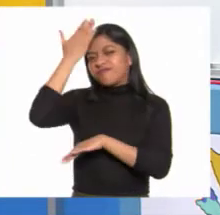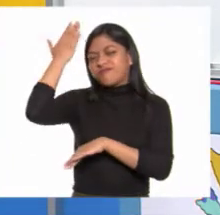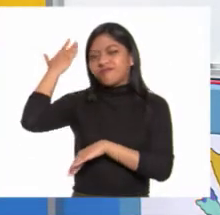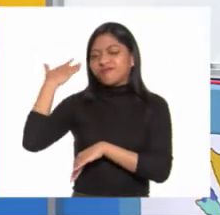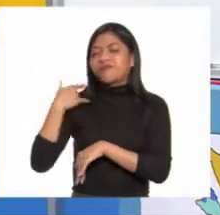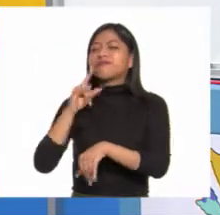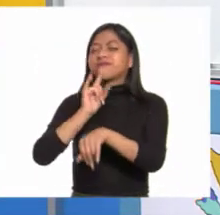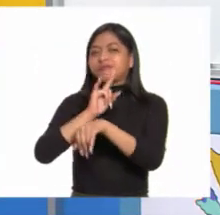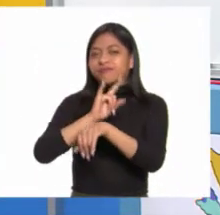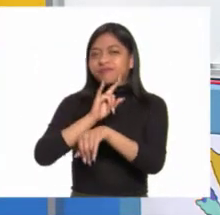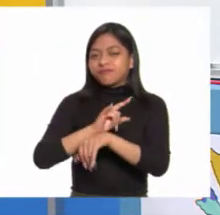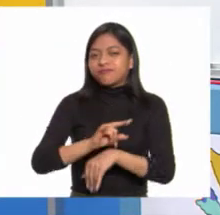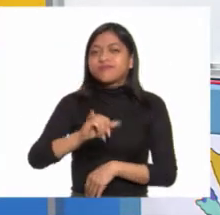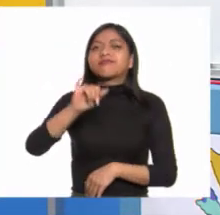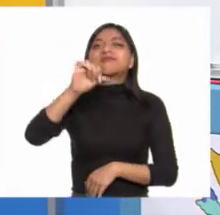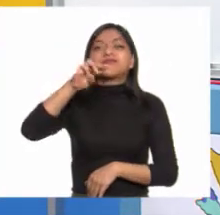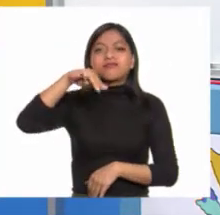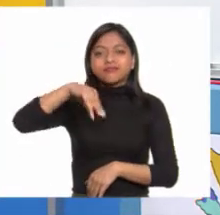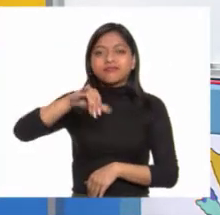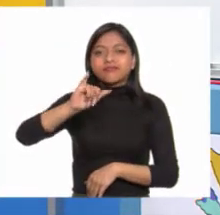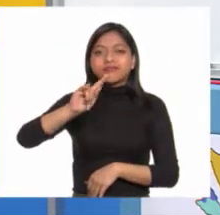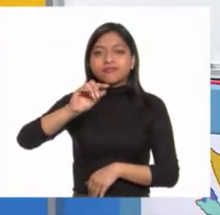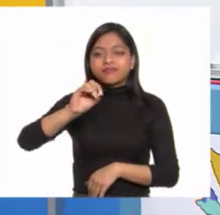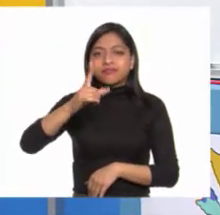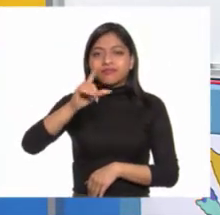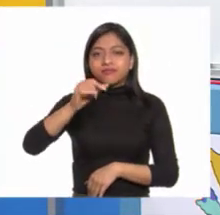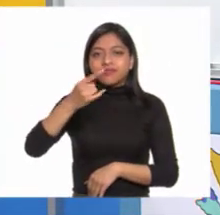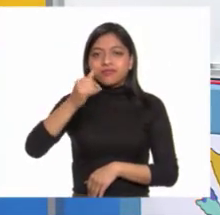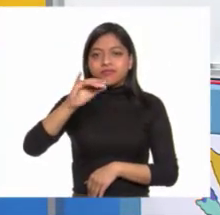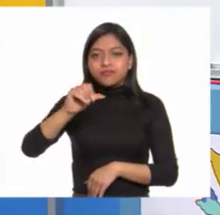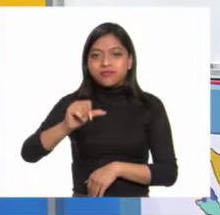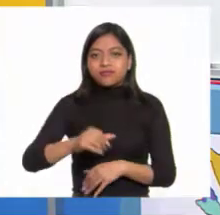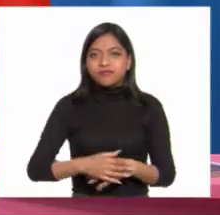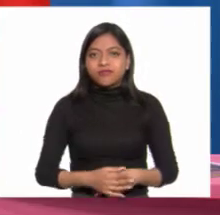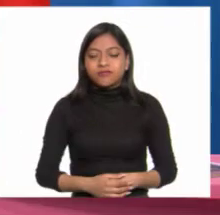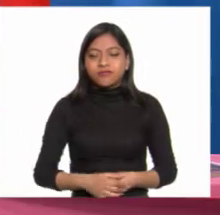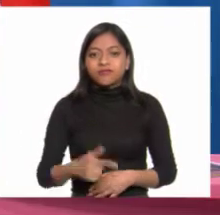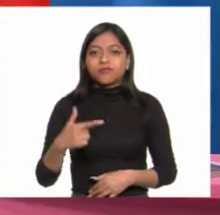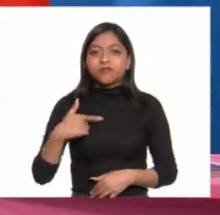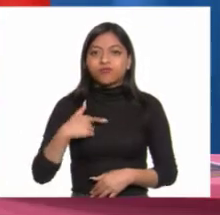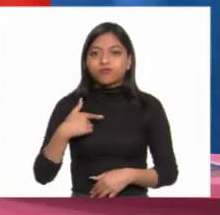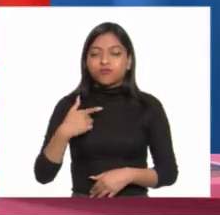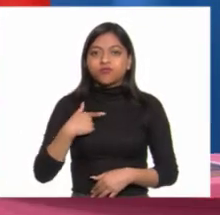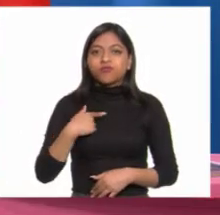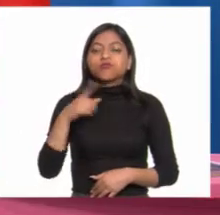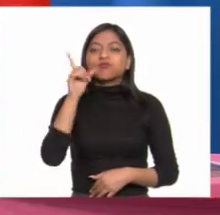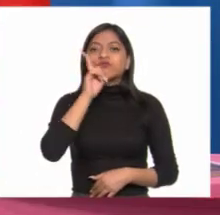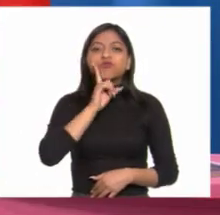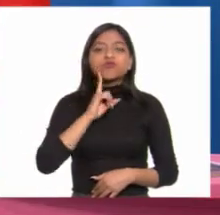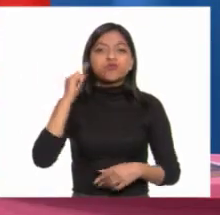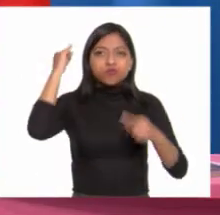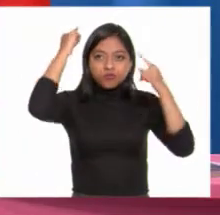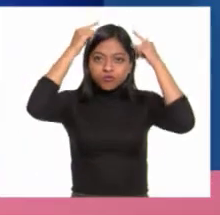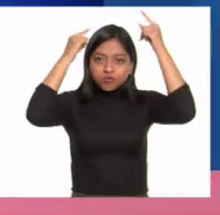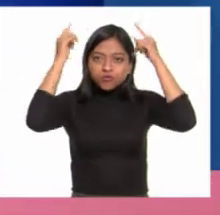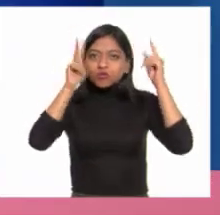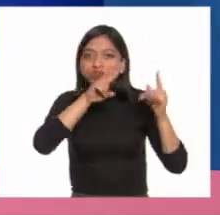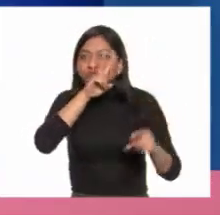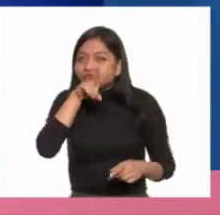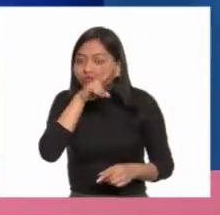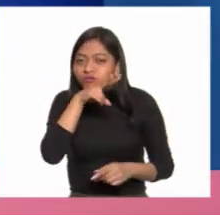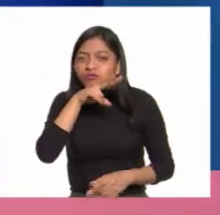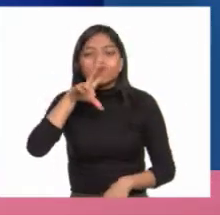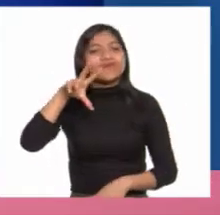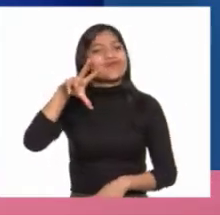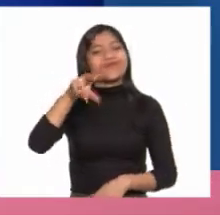mitológico. Soy la Hidra de Lerna, muerta por el famoso Hércules. Uy, pues no.